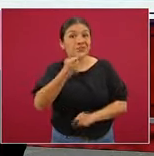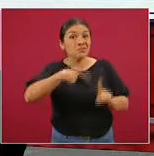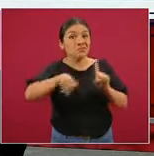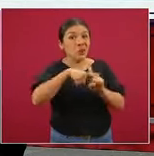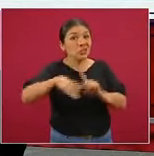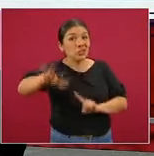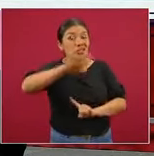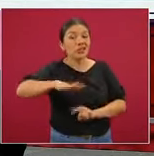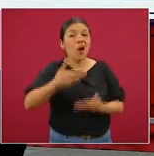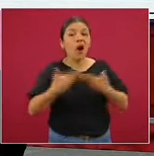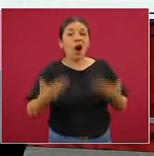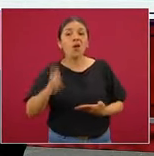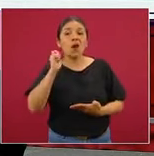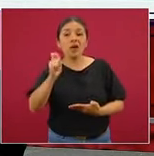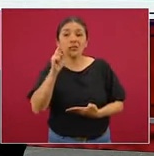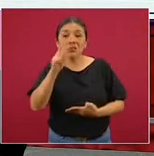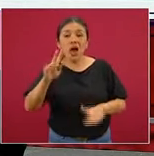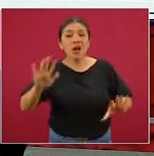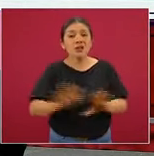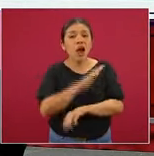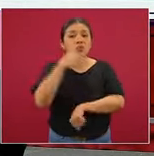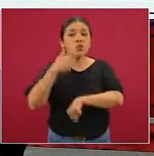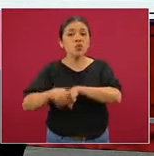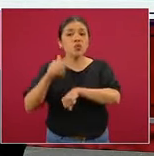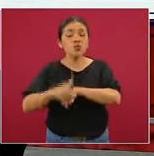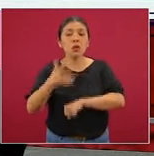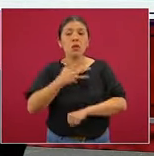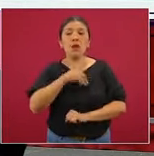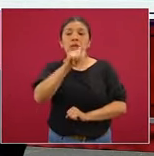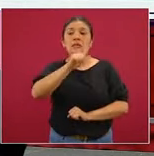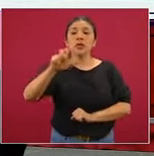confirmados, el día de hoy se actualizan también las cifras,